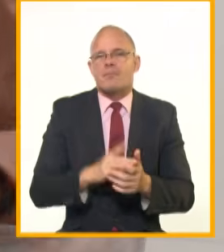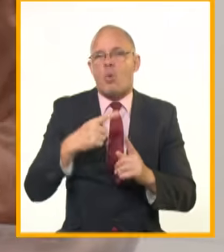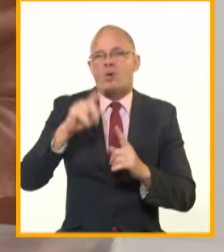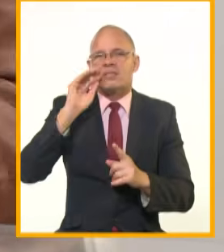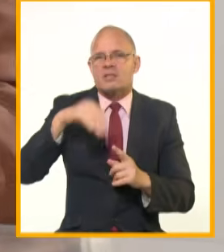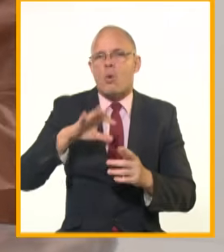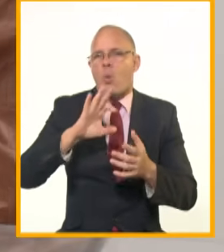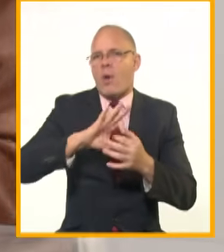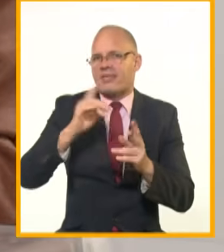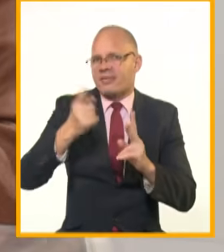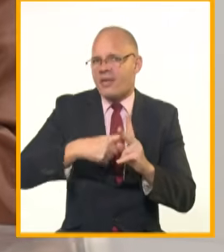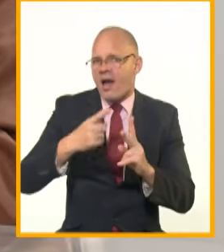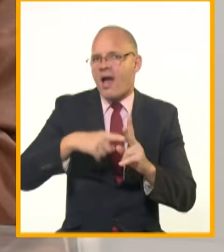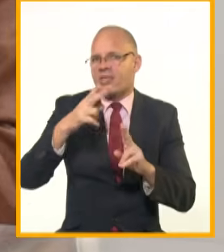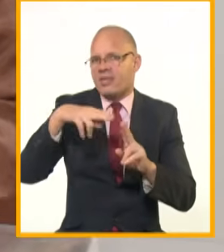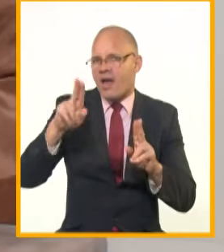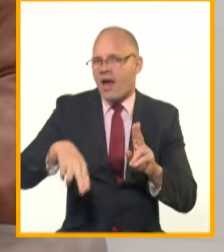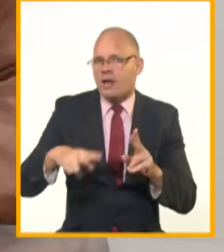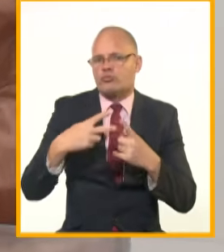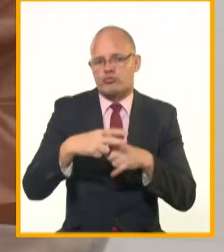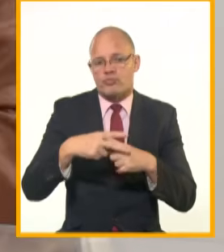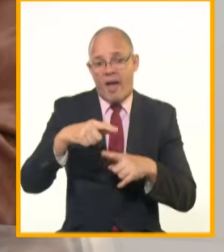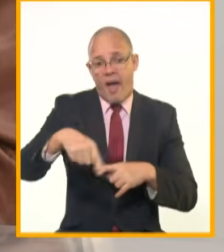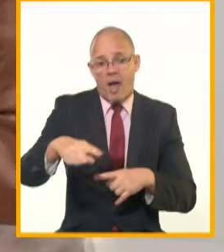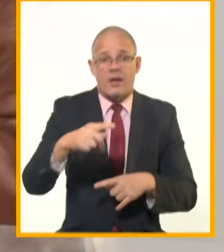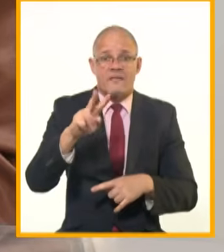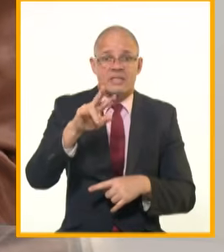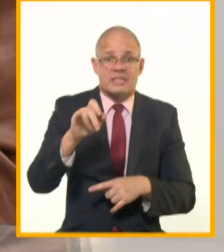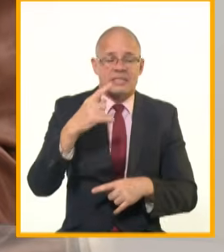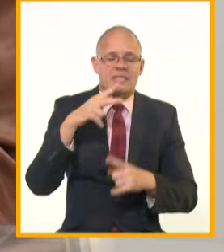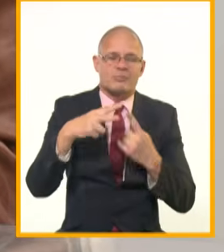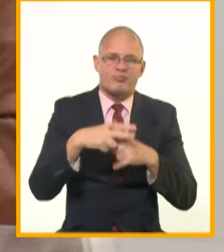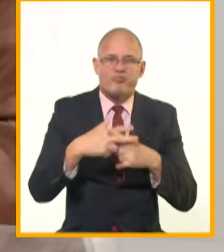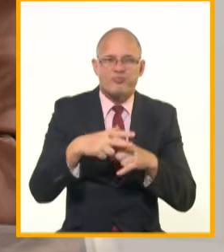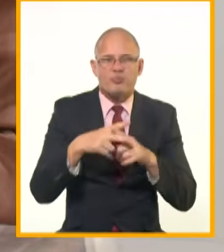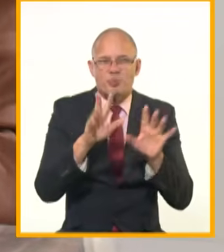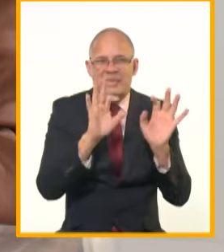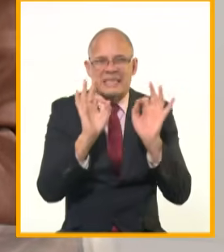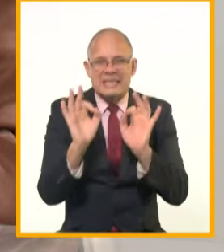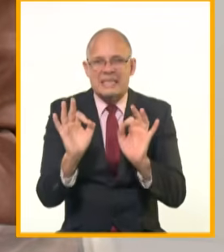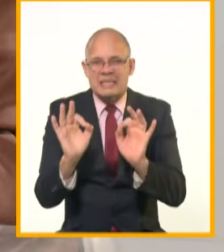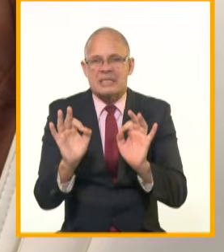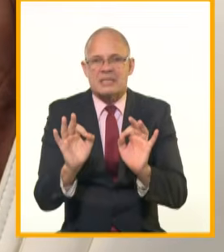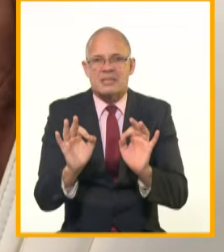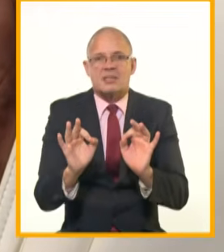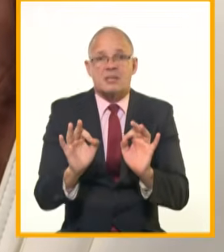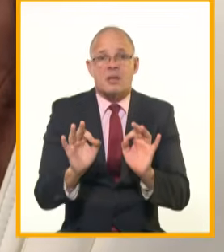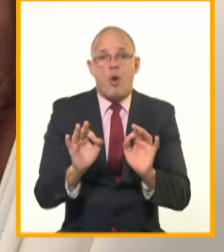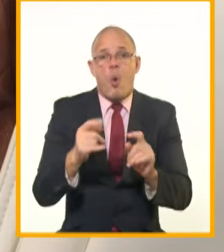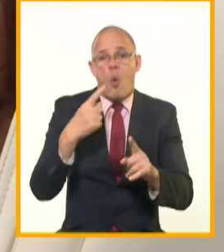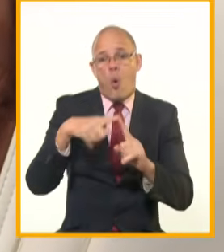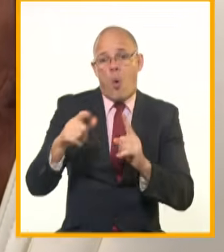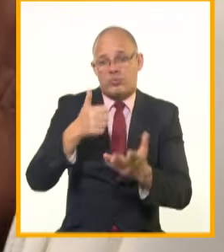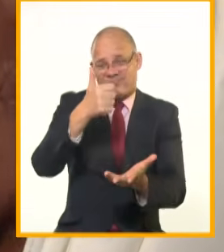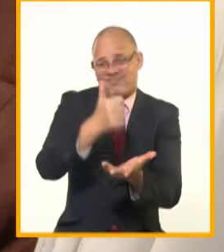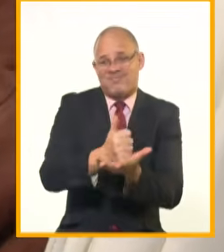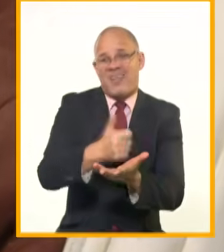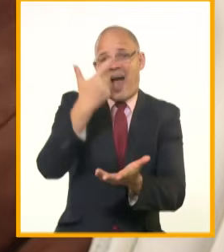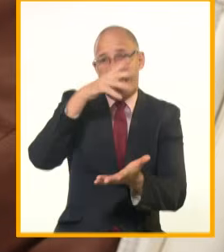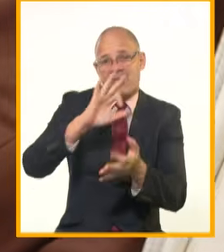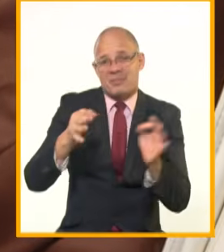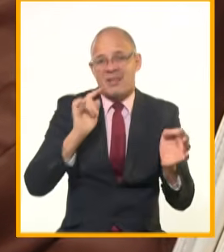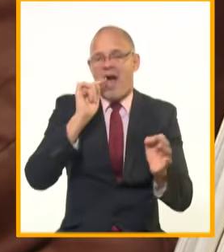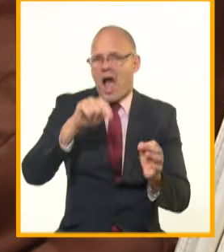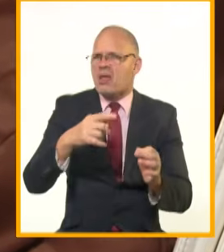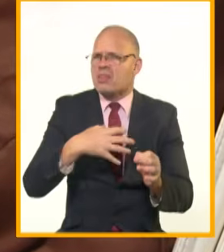Guanajay, que queremos este año llevarlo a un punto casi de terminación. Que hicieron un buen teatro en la capital provincial. Sí, pero bueno. Que es una